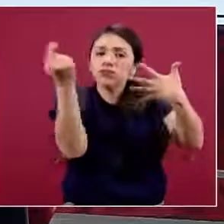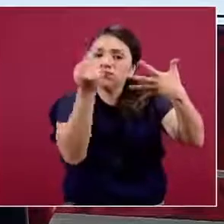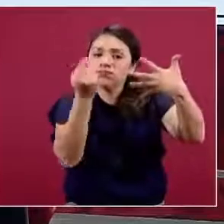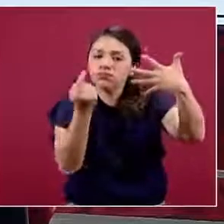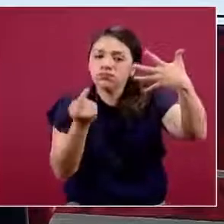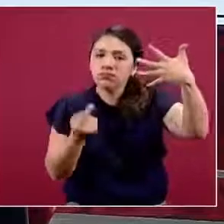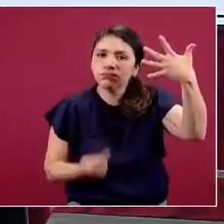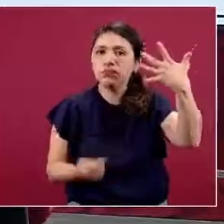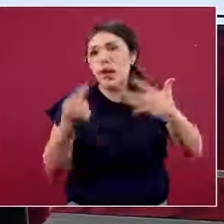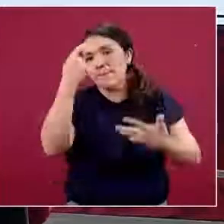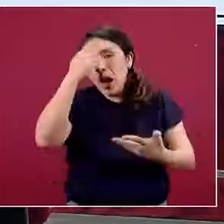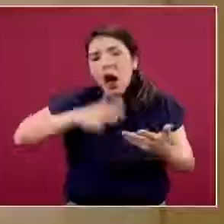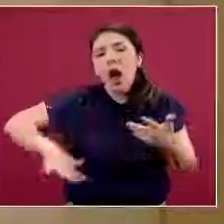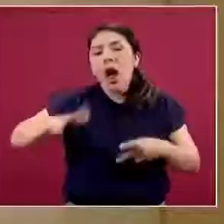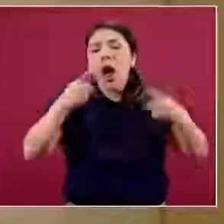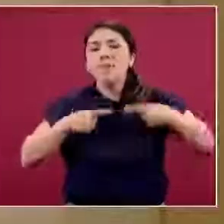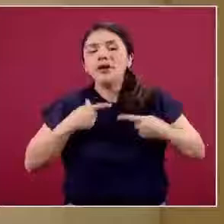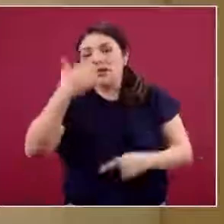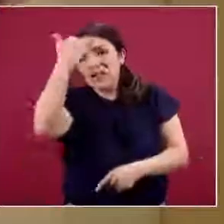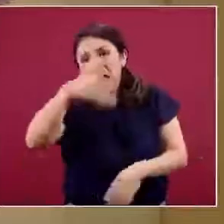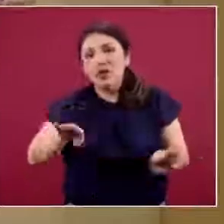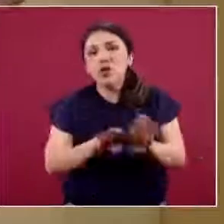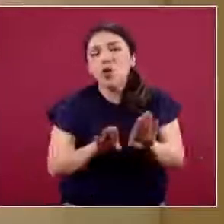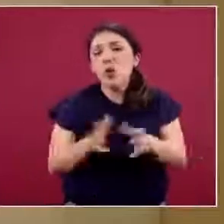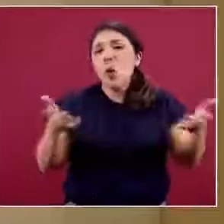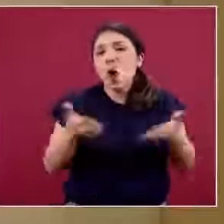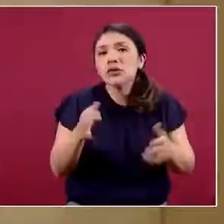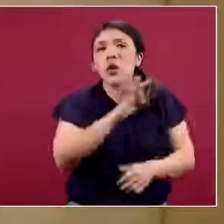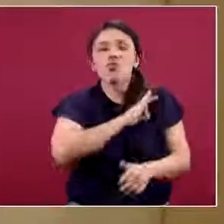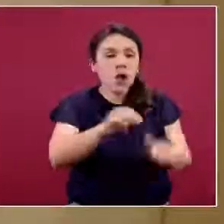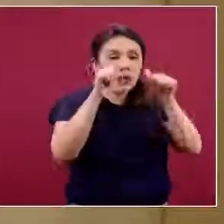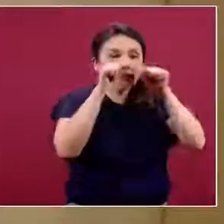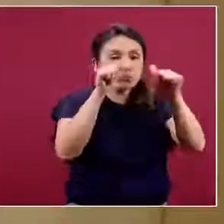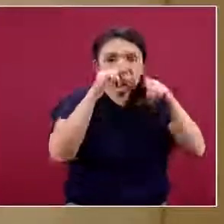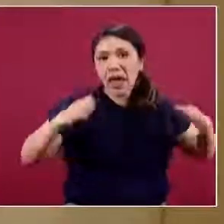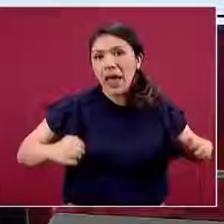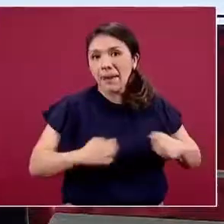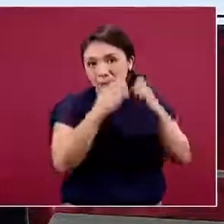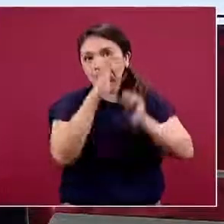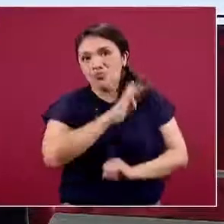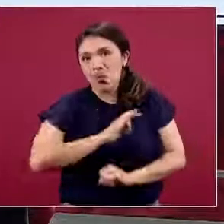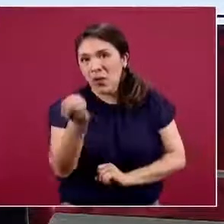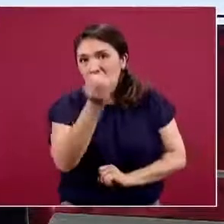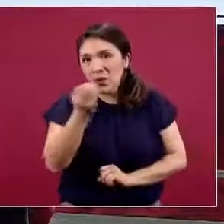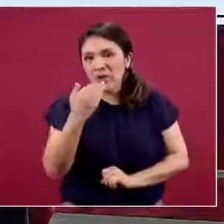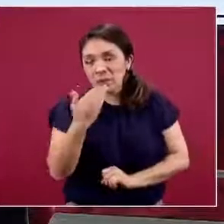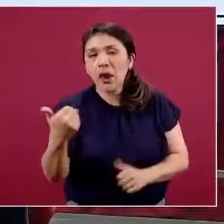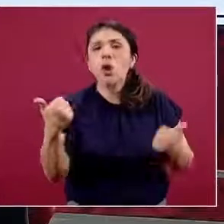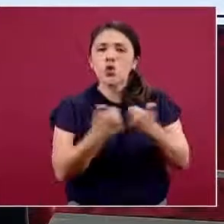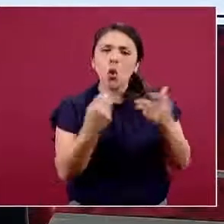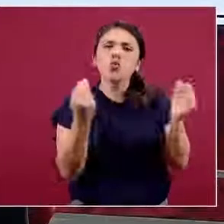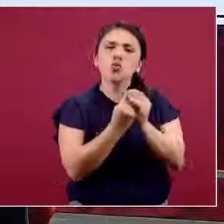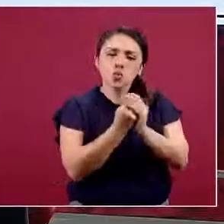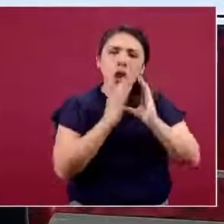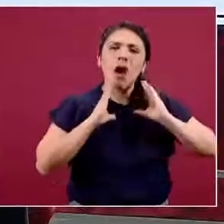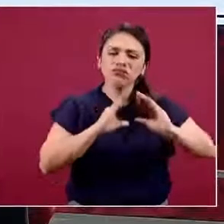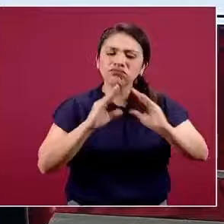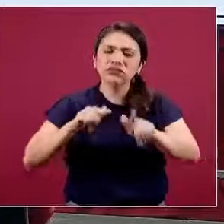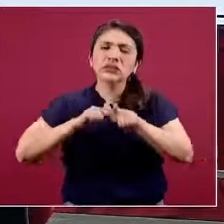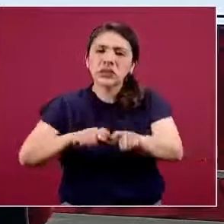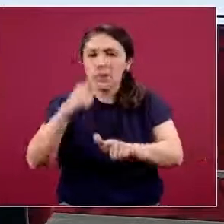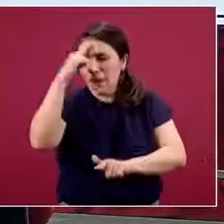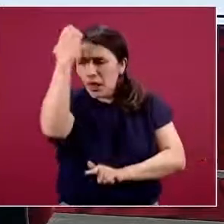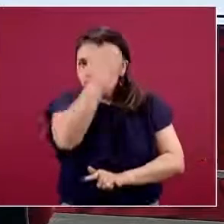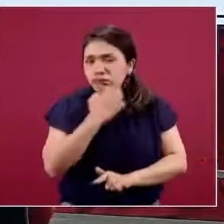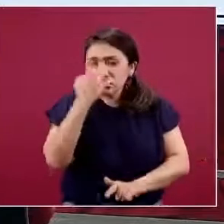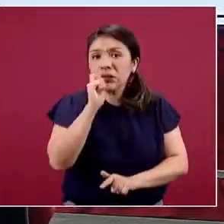concatenado con muchos actores específicos para que puedan atender esta emergencia. Y la capacitación y seguimiento y evaluación de los